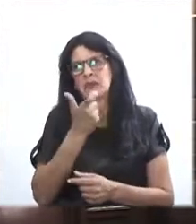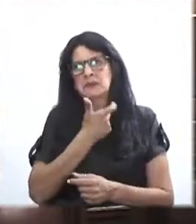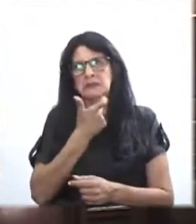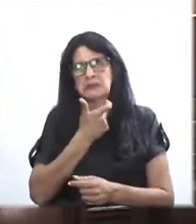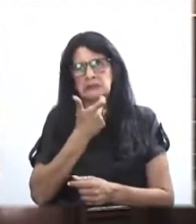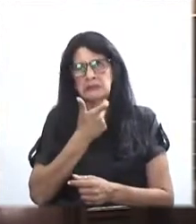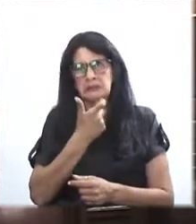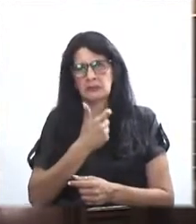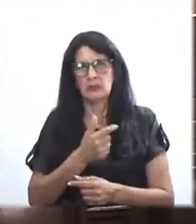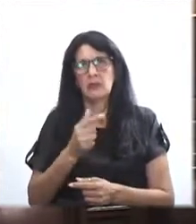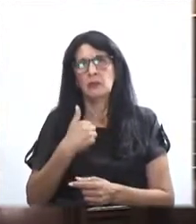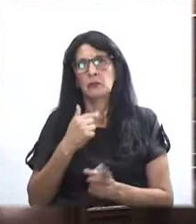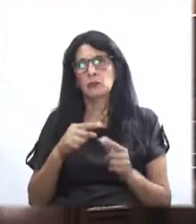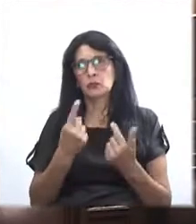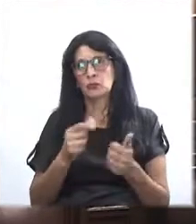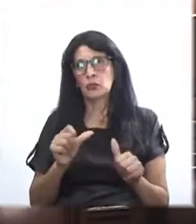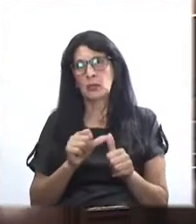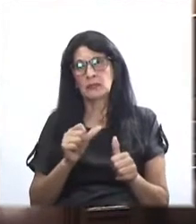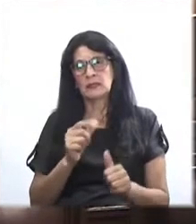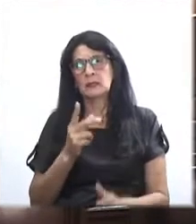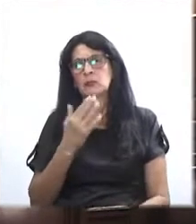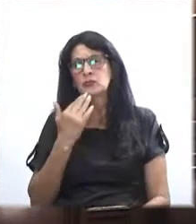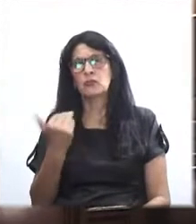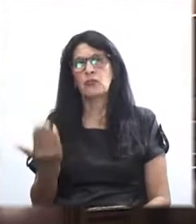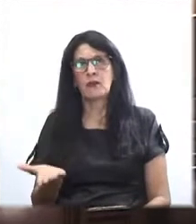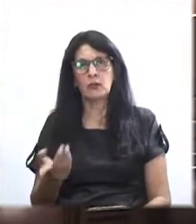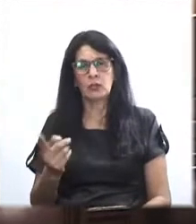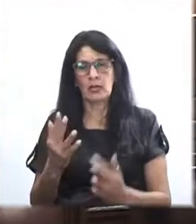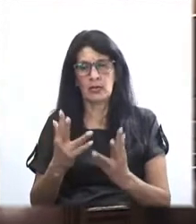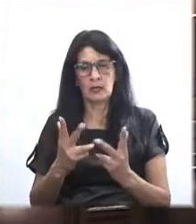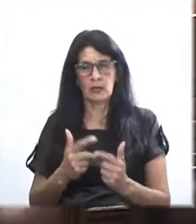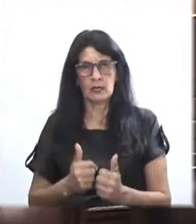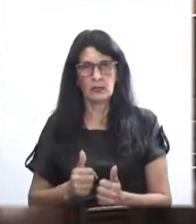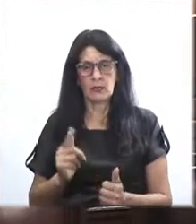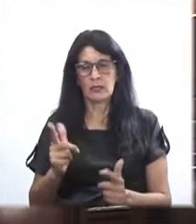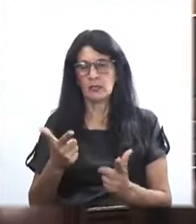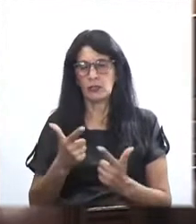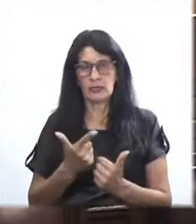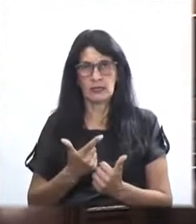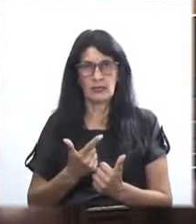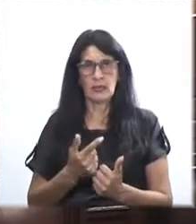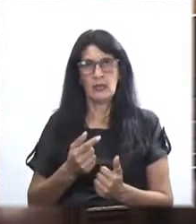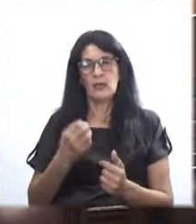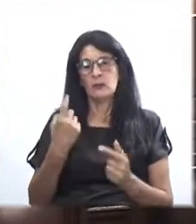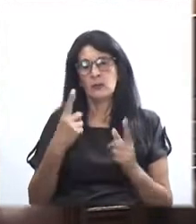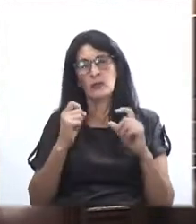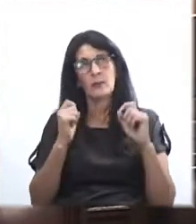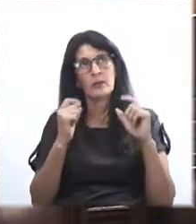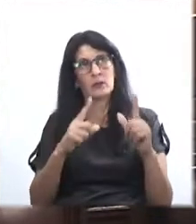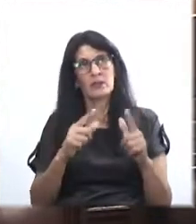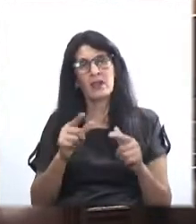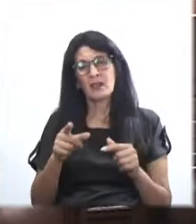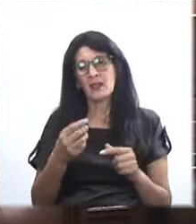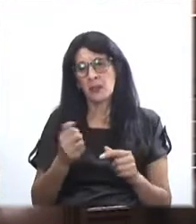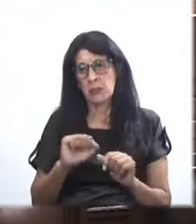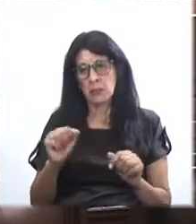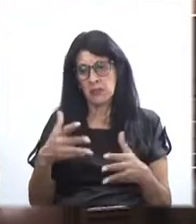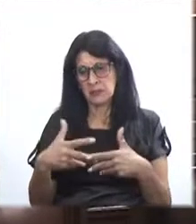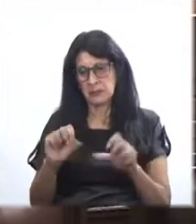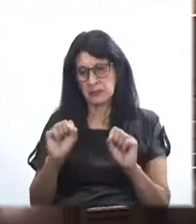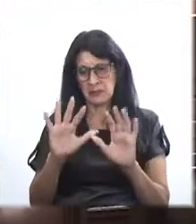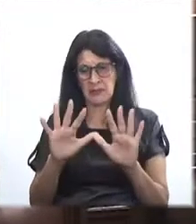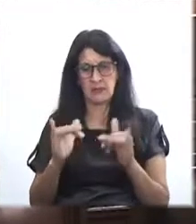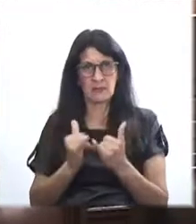Nosotros le estamos haciendo un favor a las organizaciones que no tienen personería jurídica, porque le damos una personería jurídica que la consiguen en 10 días. Cuando tramitaba